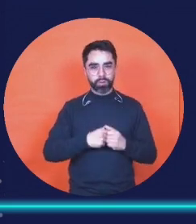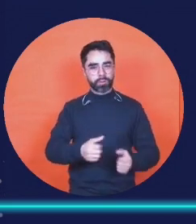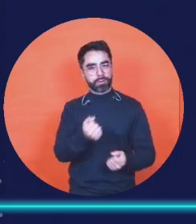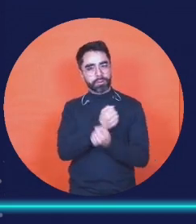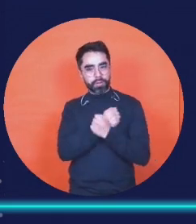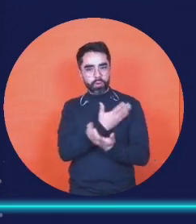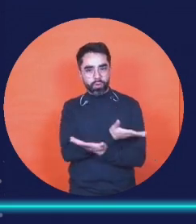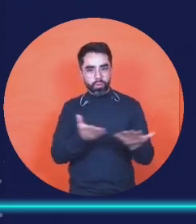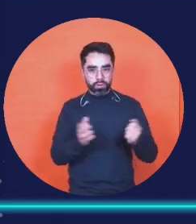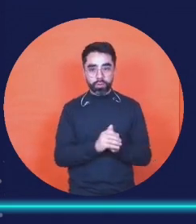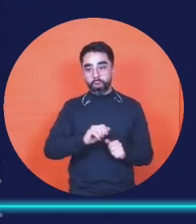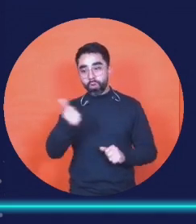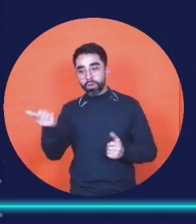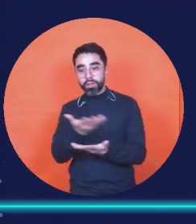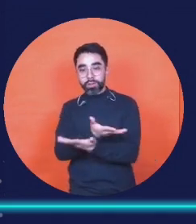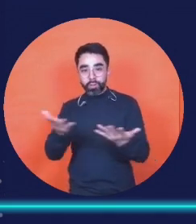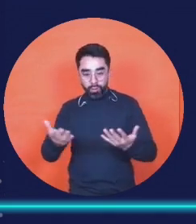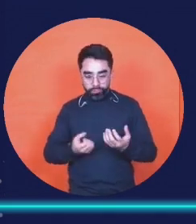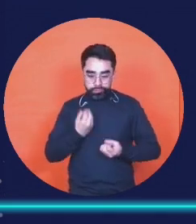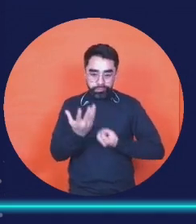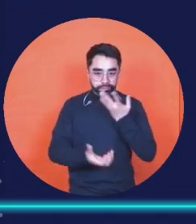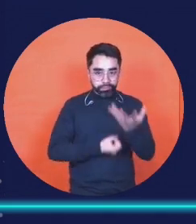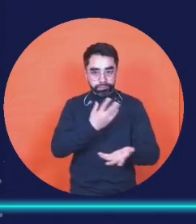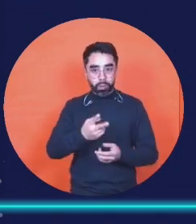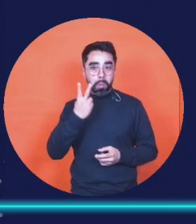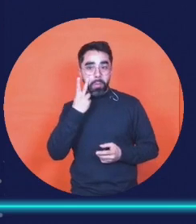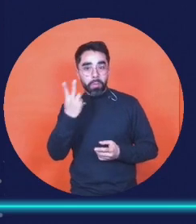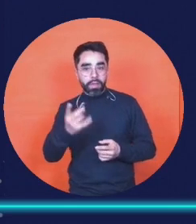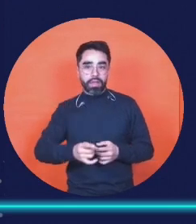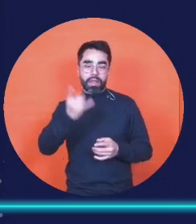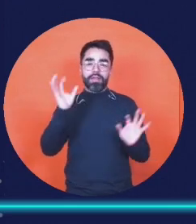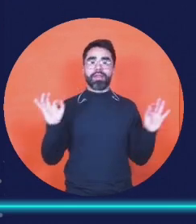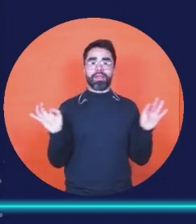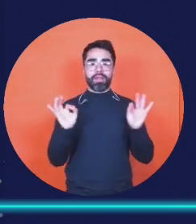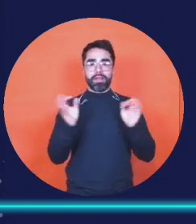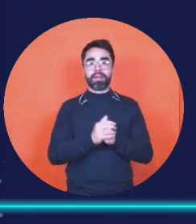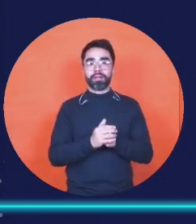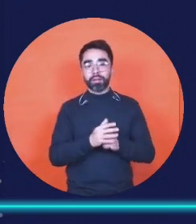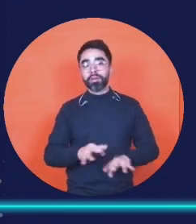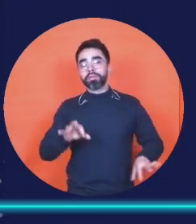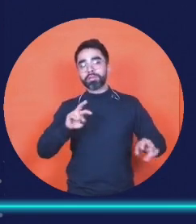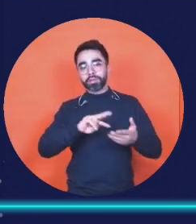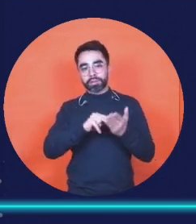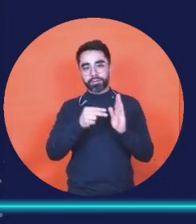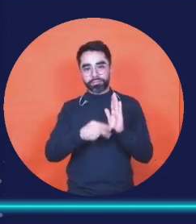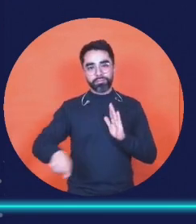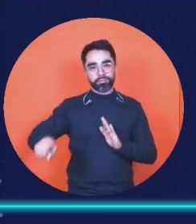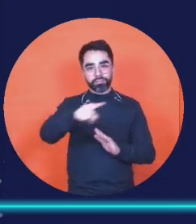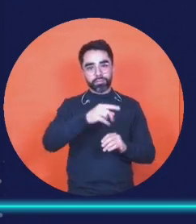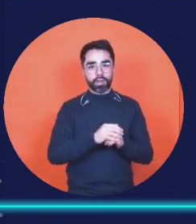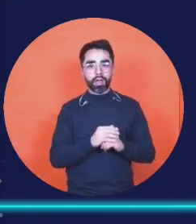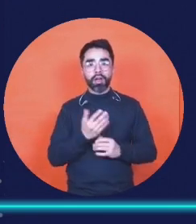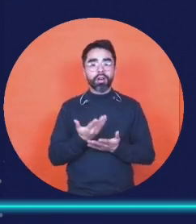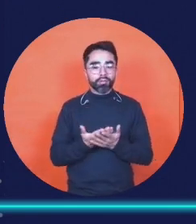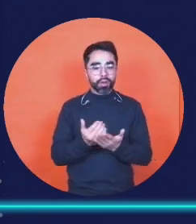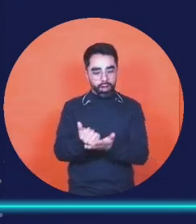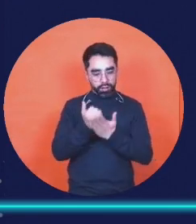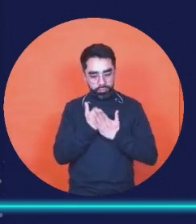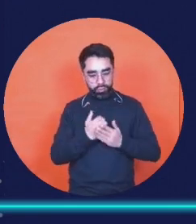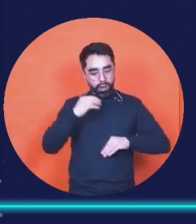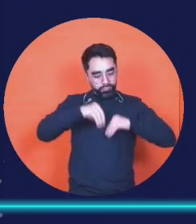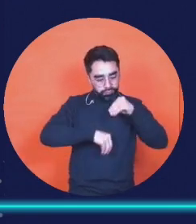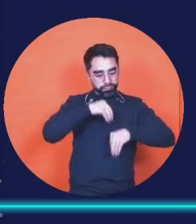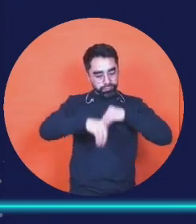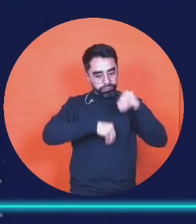tipo de cosas que no se expresan tan comúnmente, pero que tienen mucho significado y que son las que hacen que realmente uno tome las